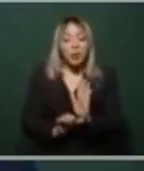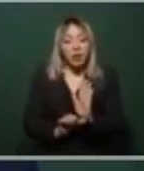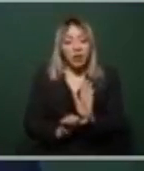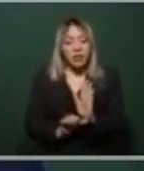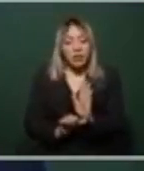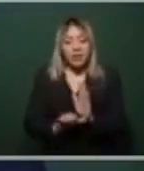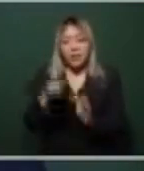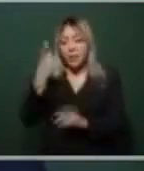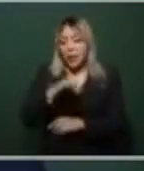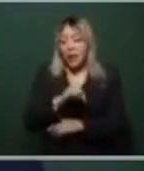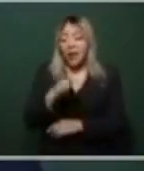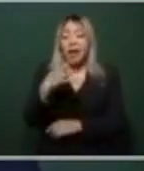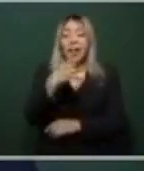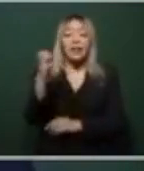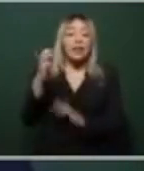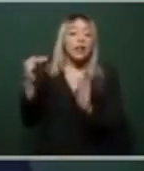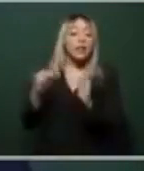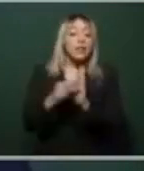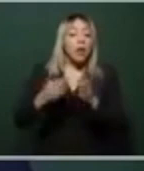a 500,000 jóvenes.